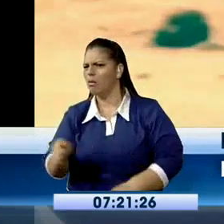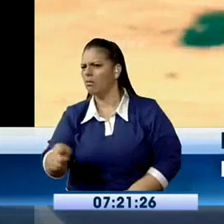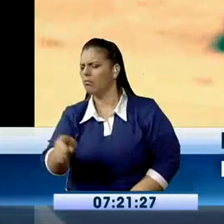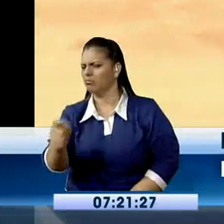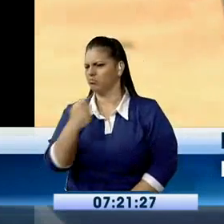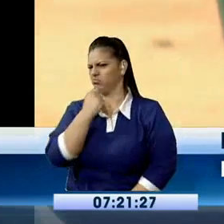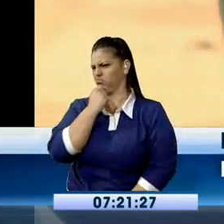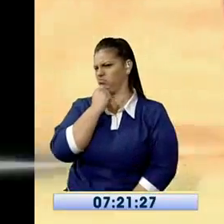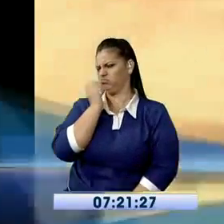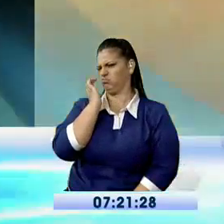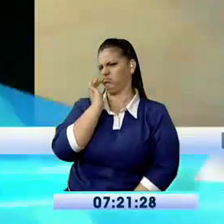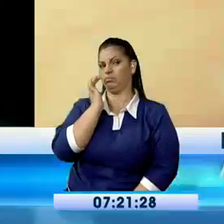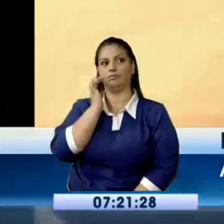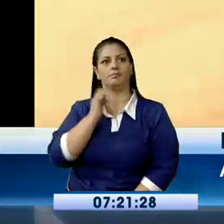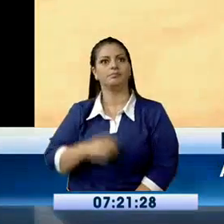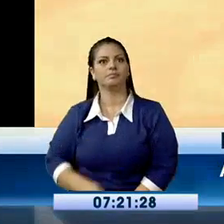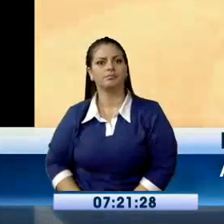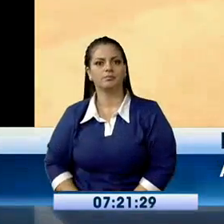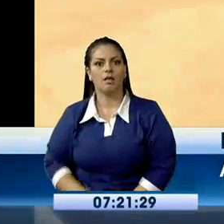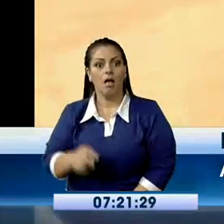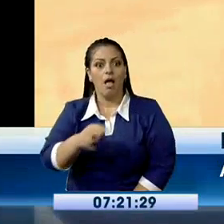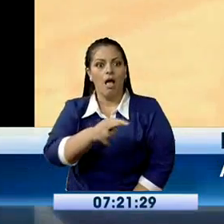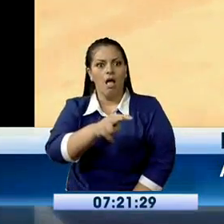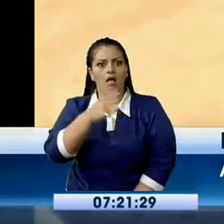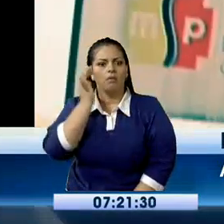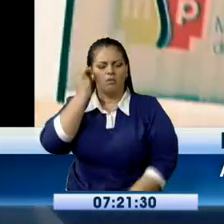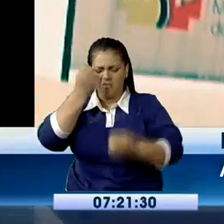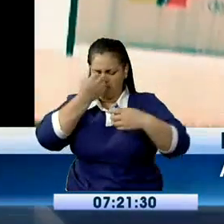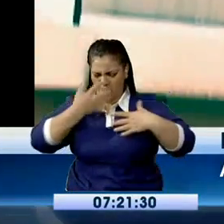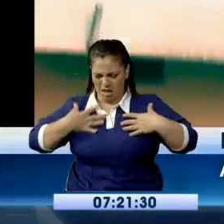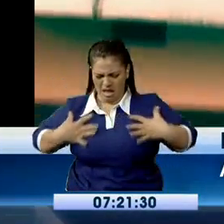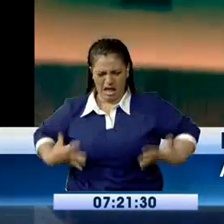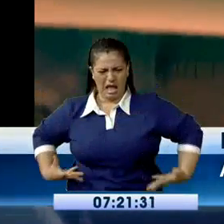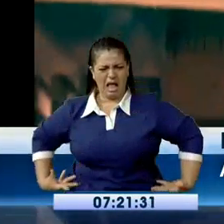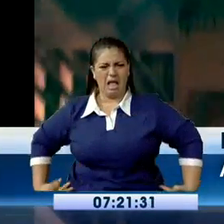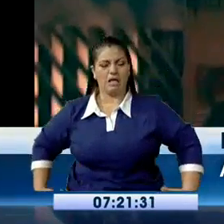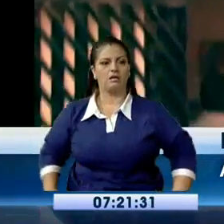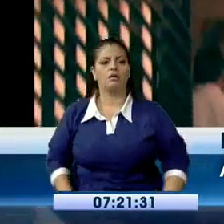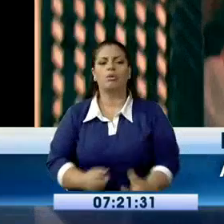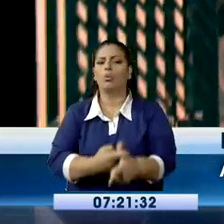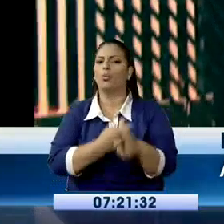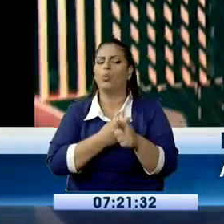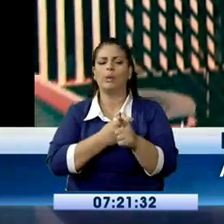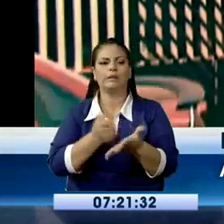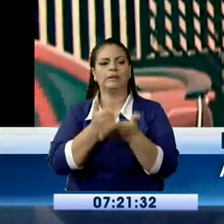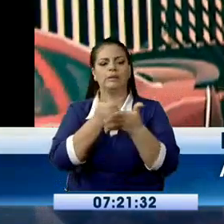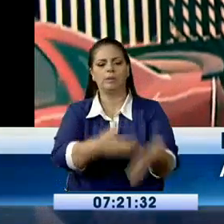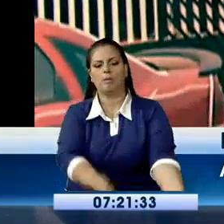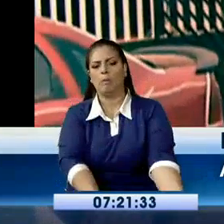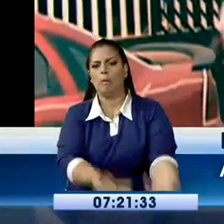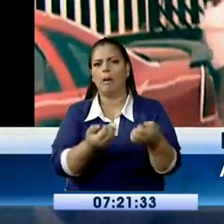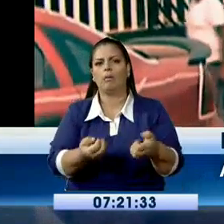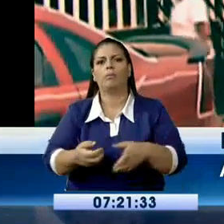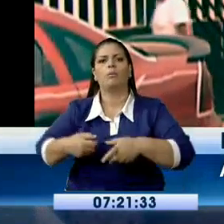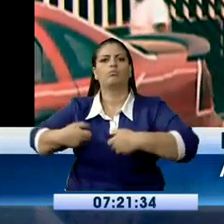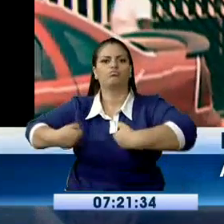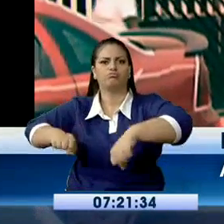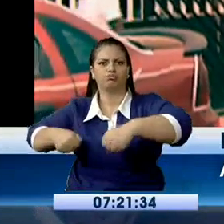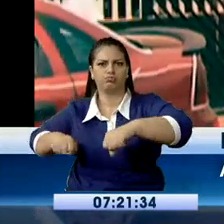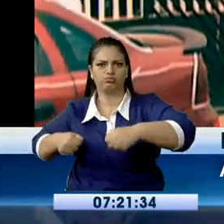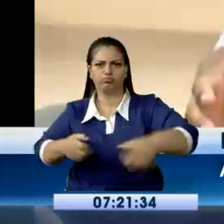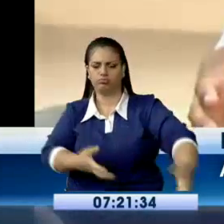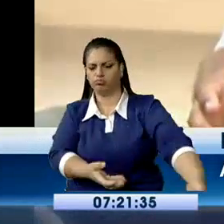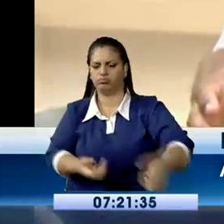subieron en la moto y la trasladaron hasta el centro de salud. En dicha casa la estabilizaron y la derivaron hasta un hospital de la